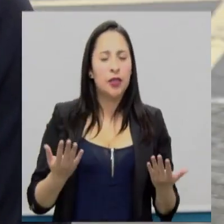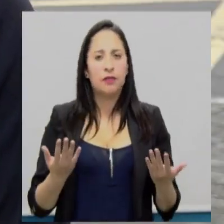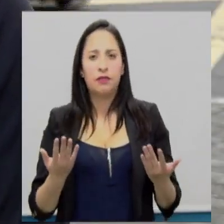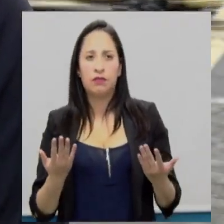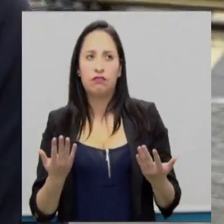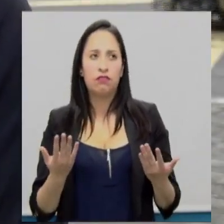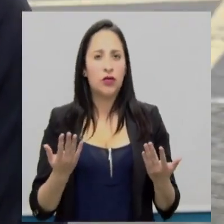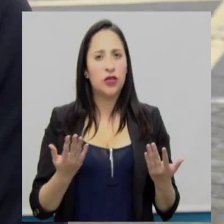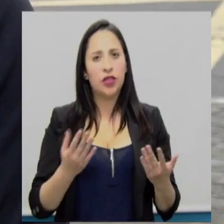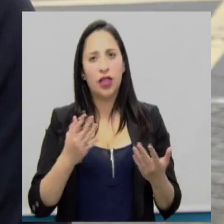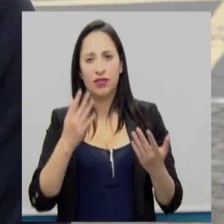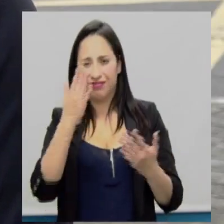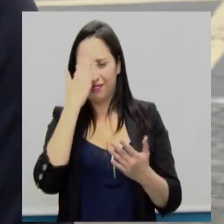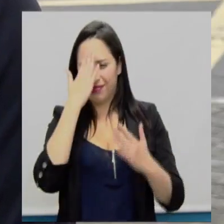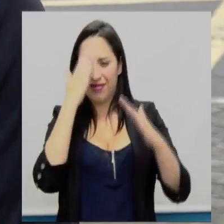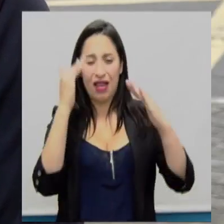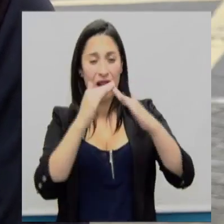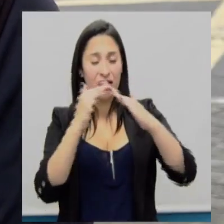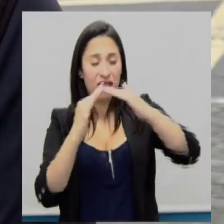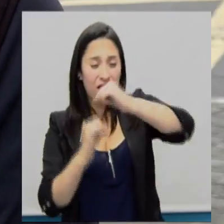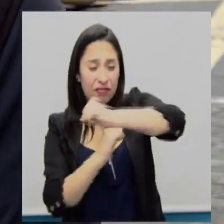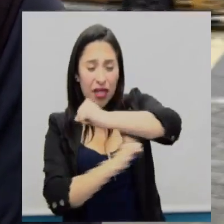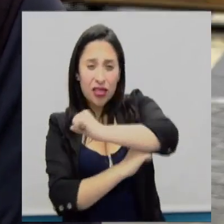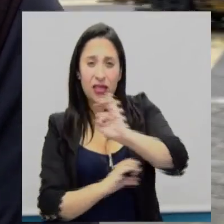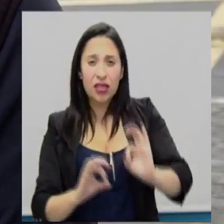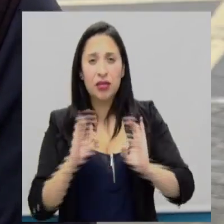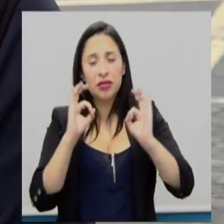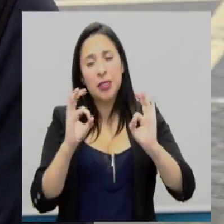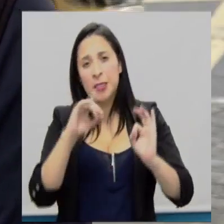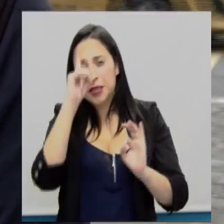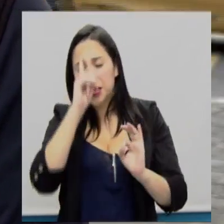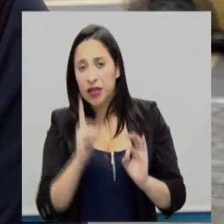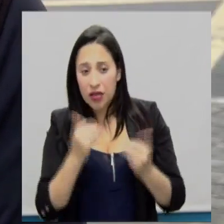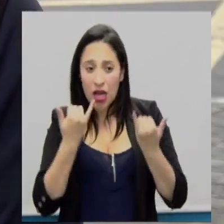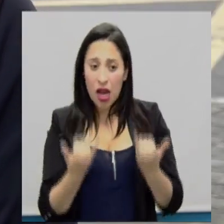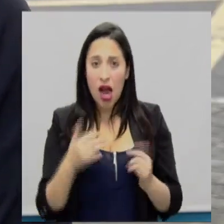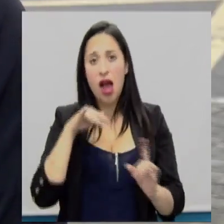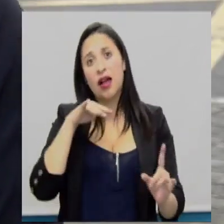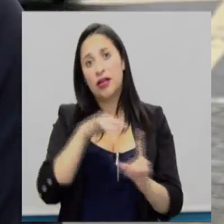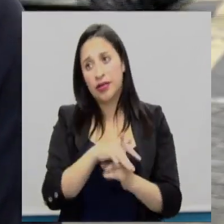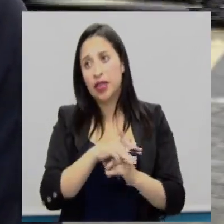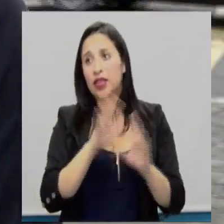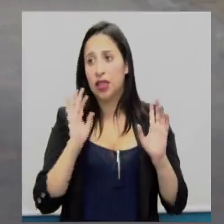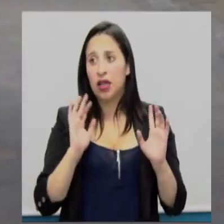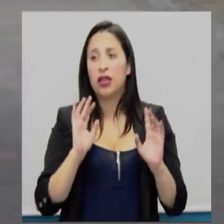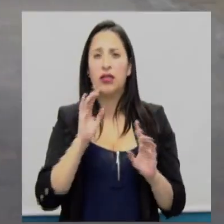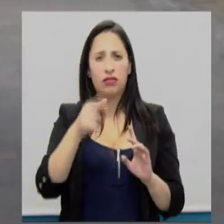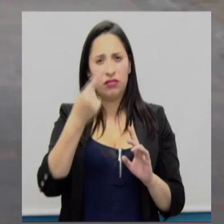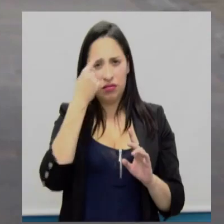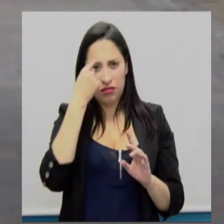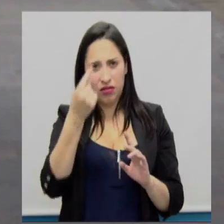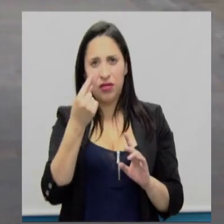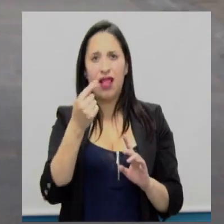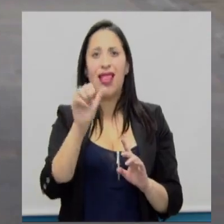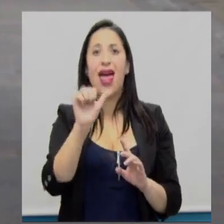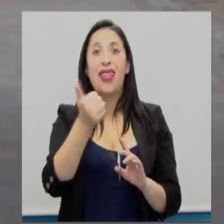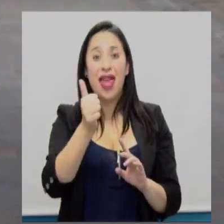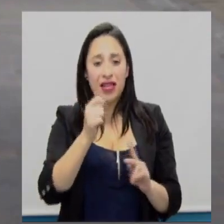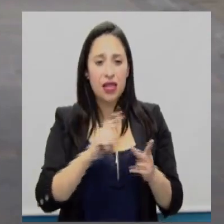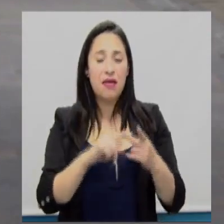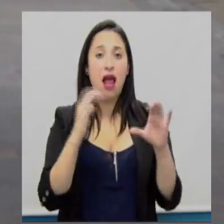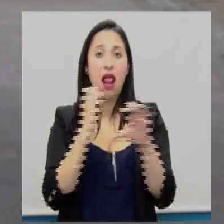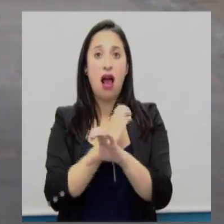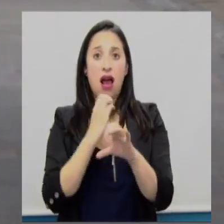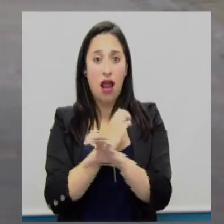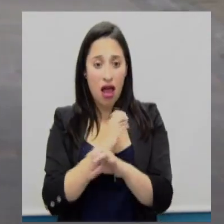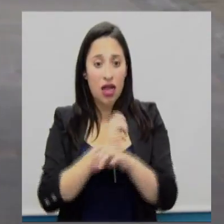sabe si está bien edificada ni nada de eso. Eso es lo que más afecta aquí. Así como se afectó la